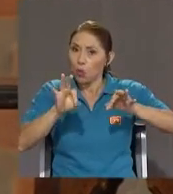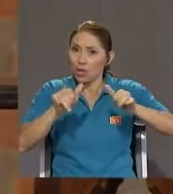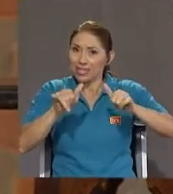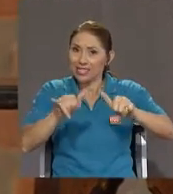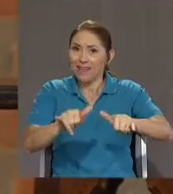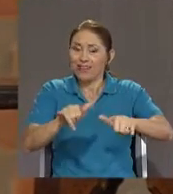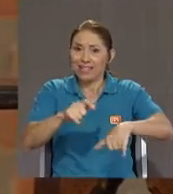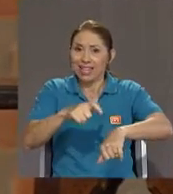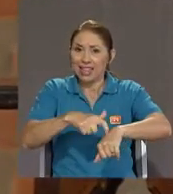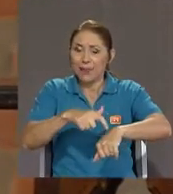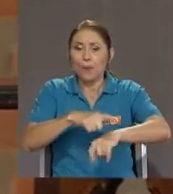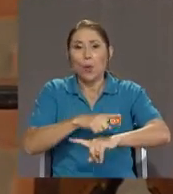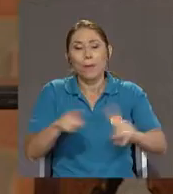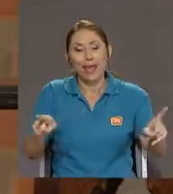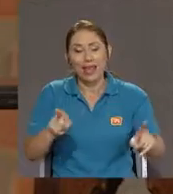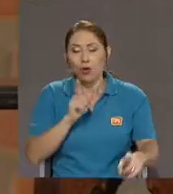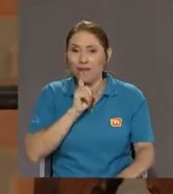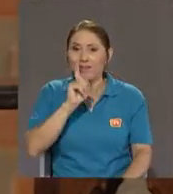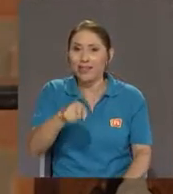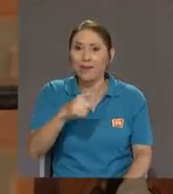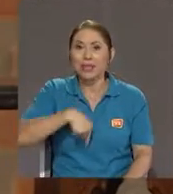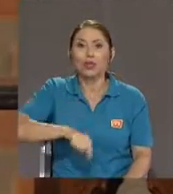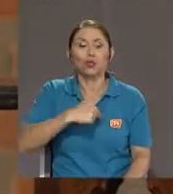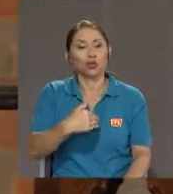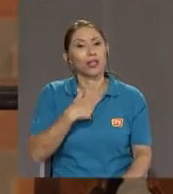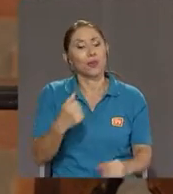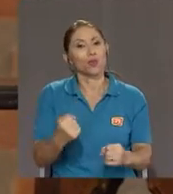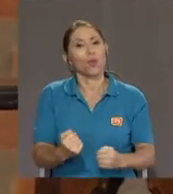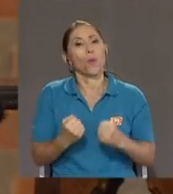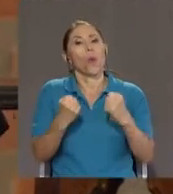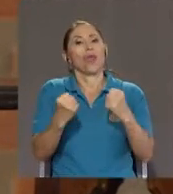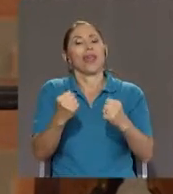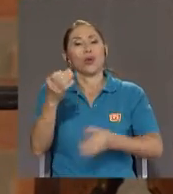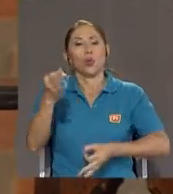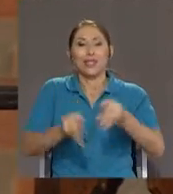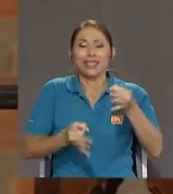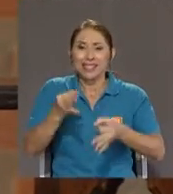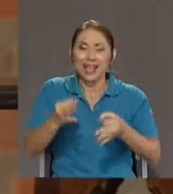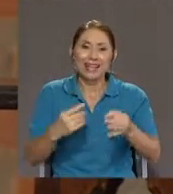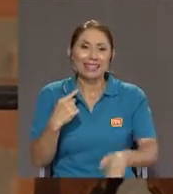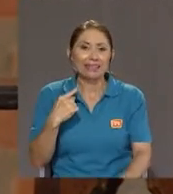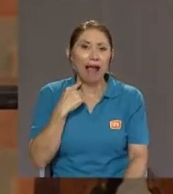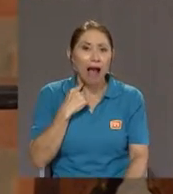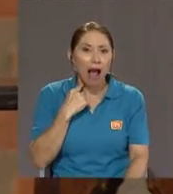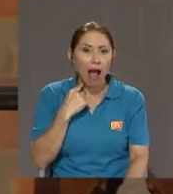pero efectivamente tenemos un poder judicial que es carísimo.